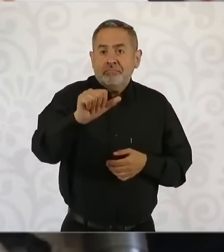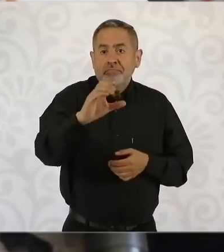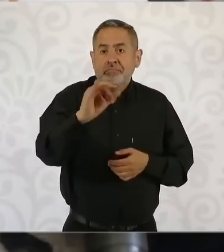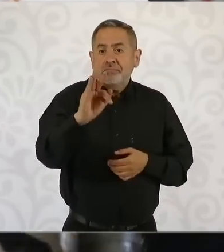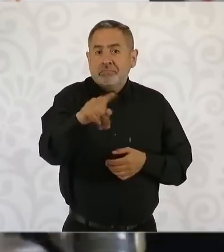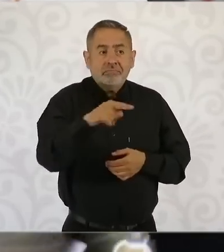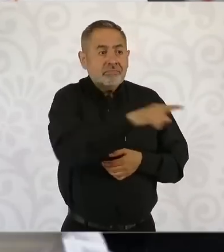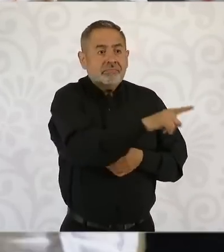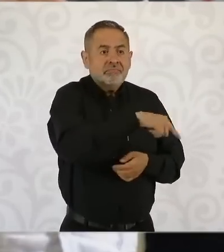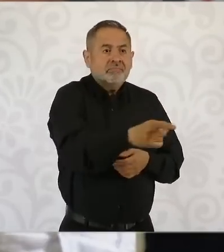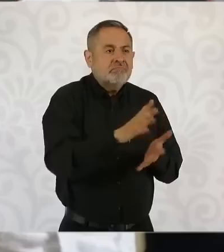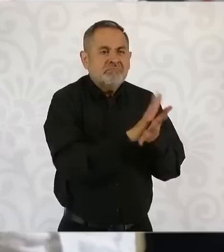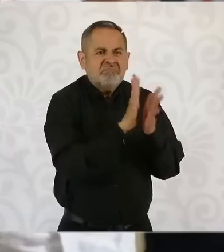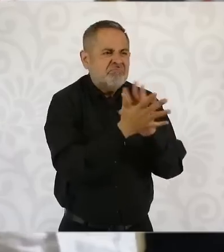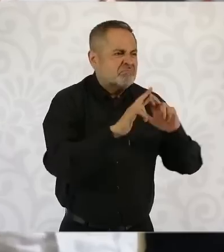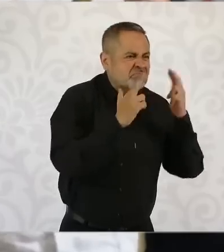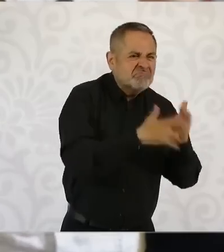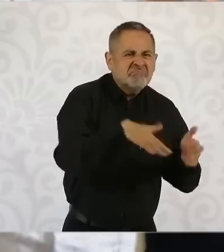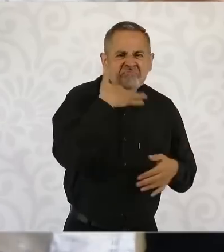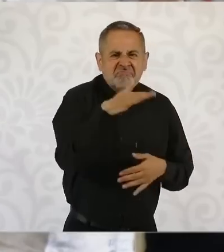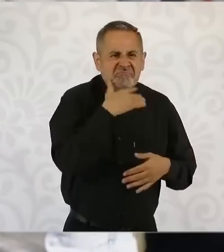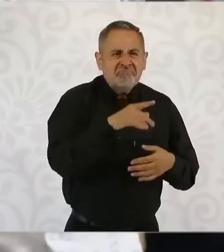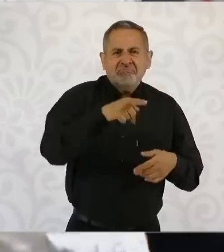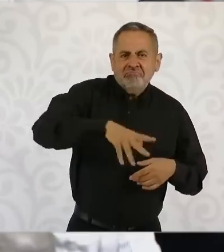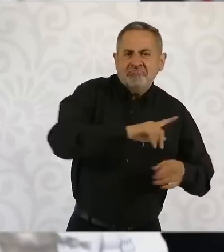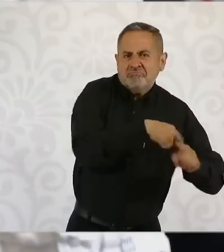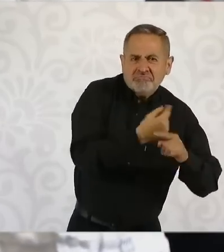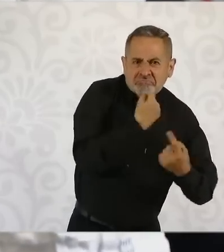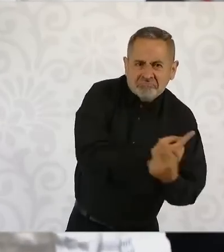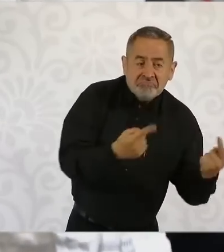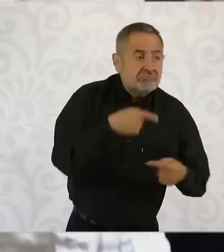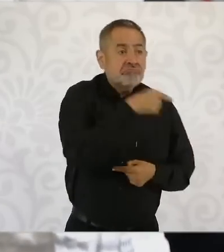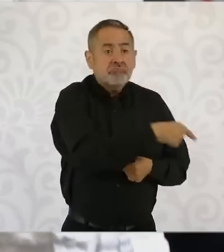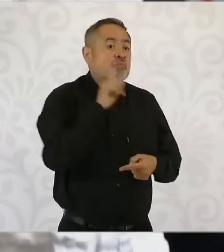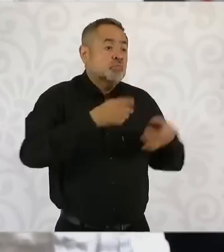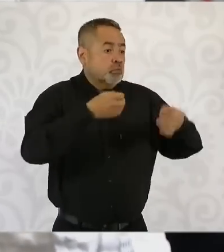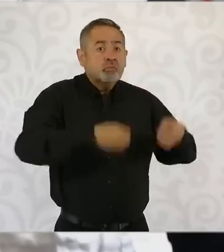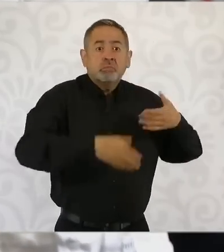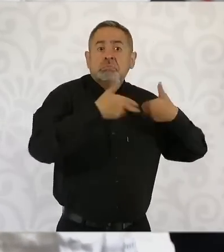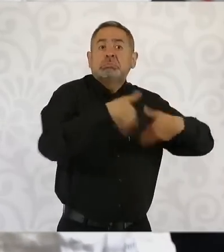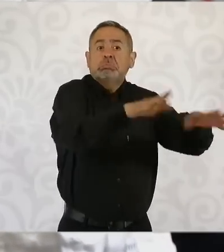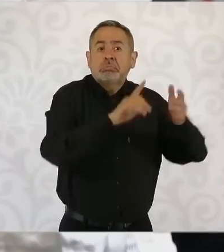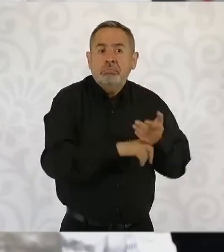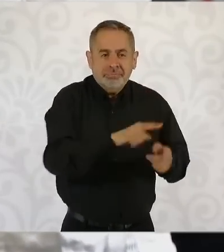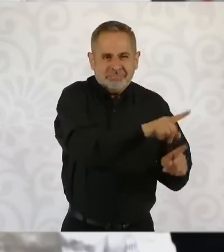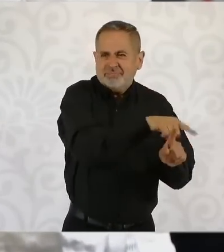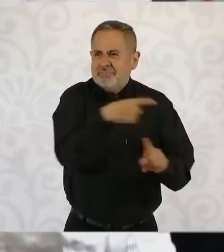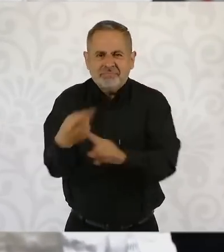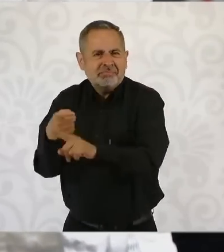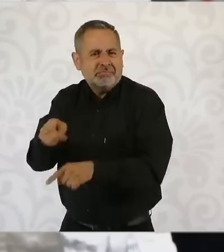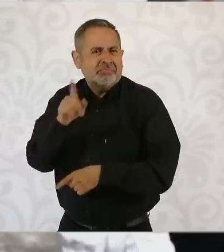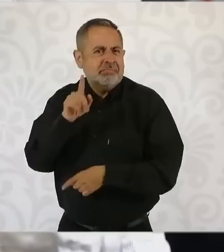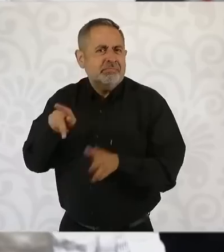de formar parte de una red de trata de personas y pedofilia, así como de agredir a la periodista Lidia Cacho.